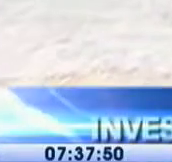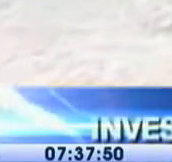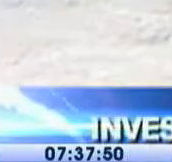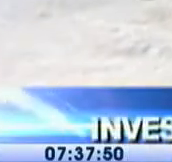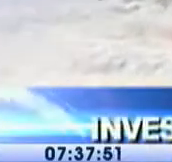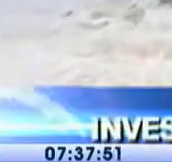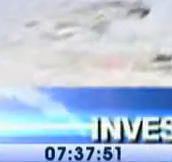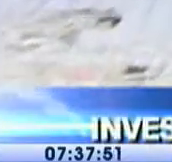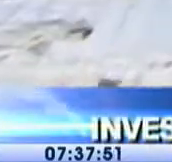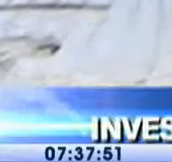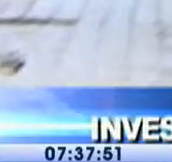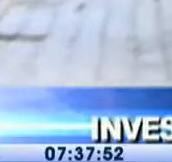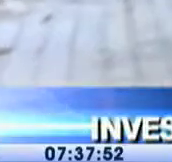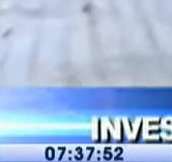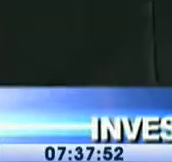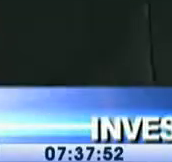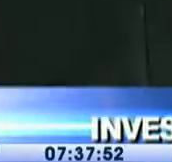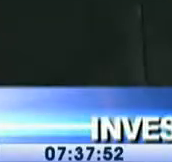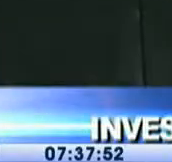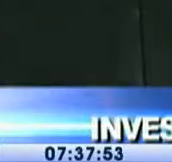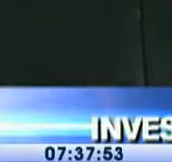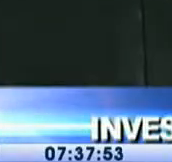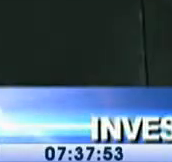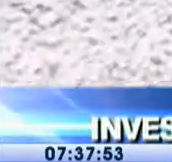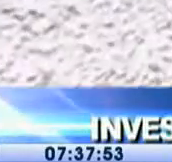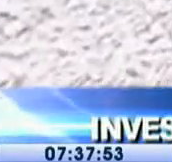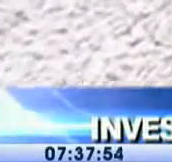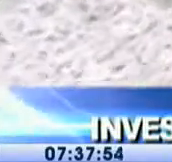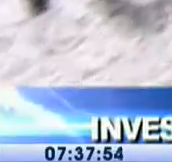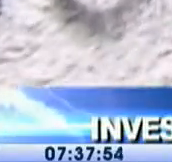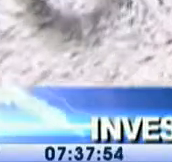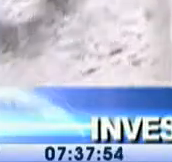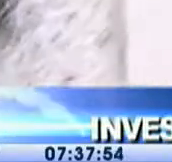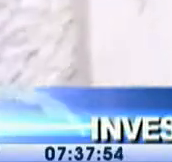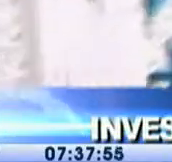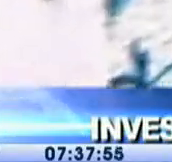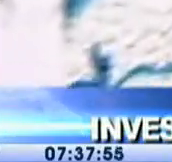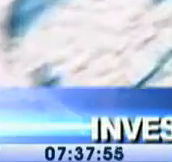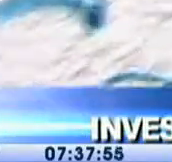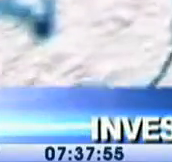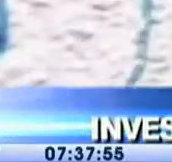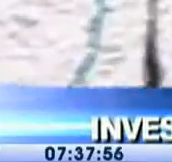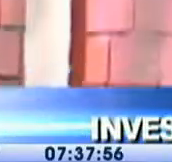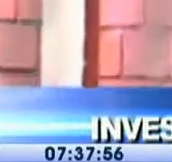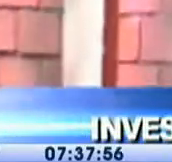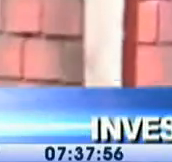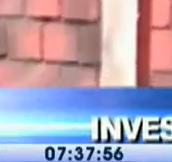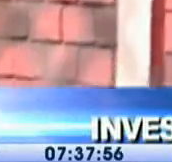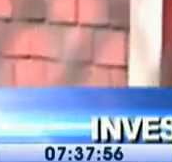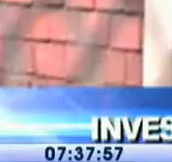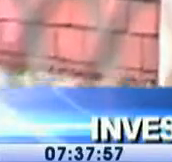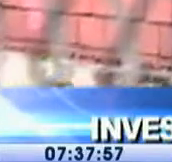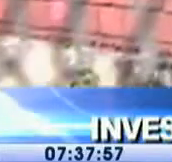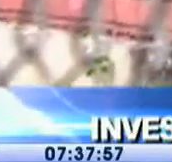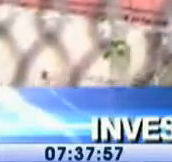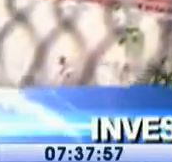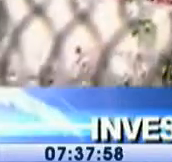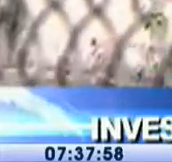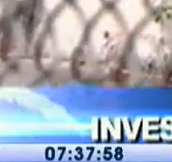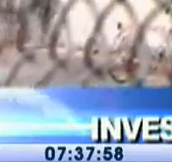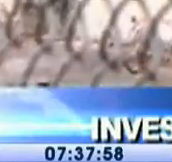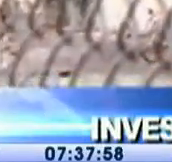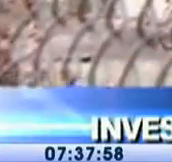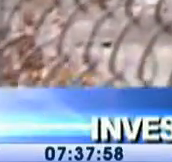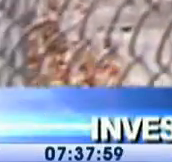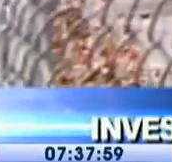Los microtraficantes tendrían su lenguaje. Descubra qué significarían unas imágenes en las paredes de algunos colegios de Guayaquil. Hicimos